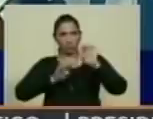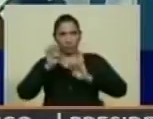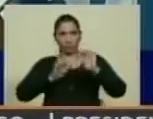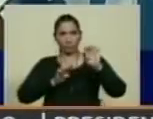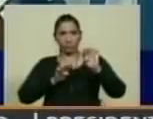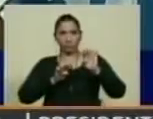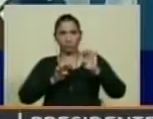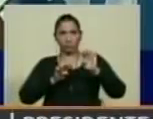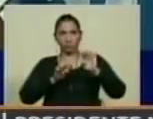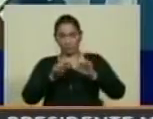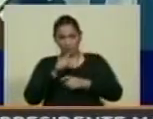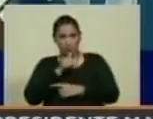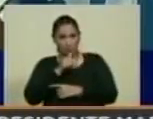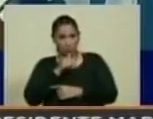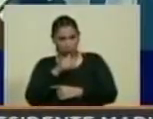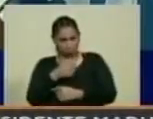quiera,